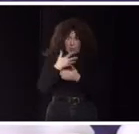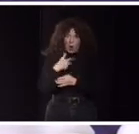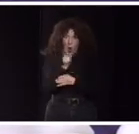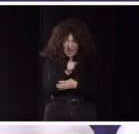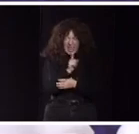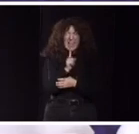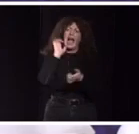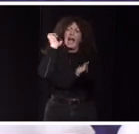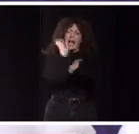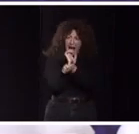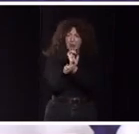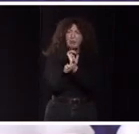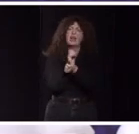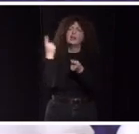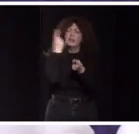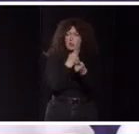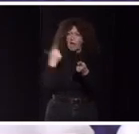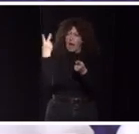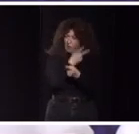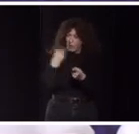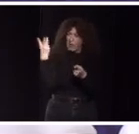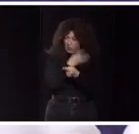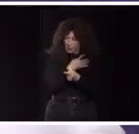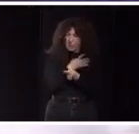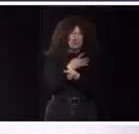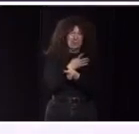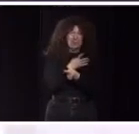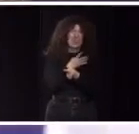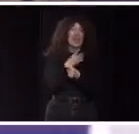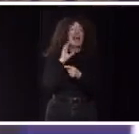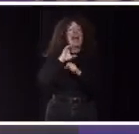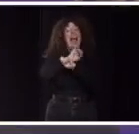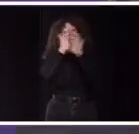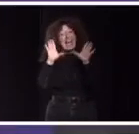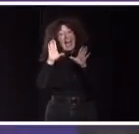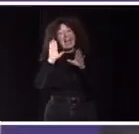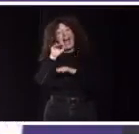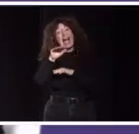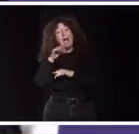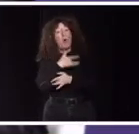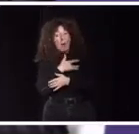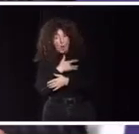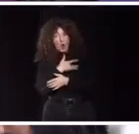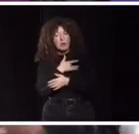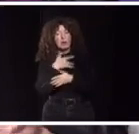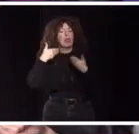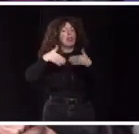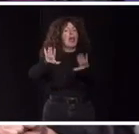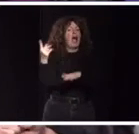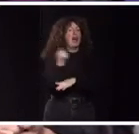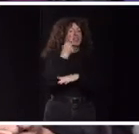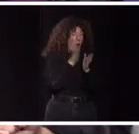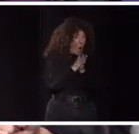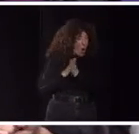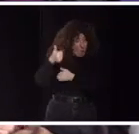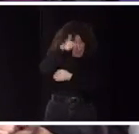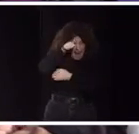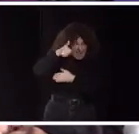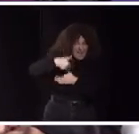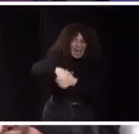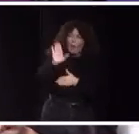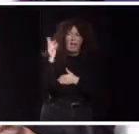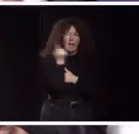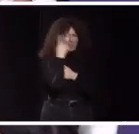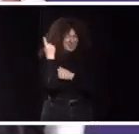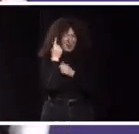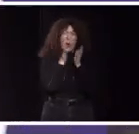Las encarcelaron una y otra vez. A Clara Campoamor le dejaron sola sus propios compañeros. Compañeras,